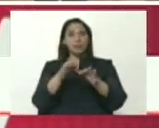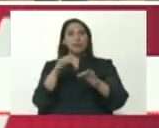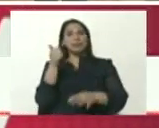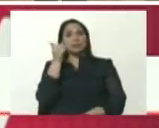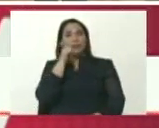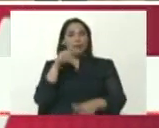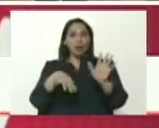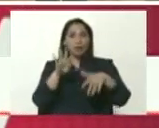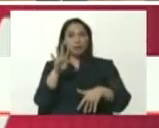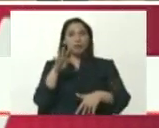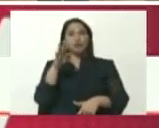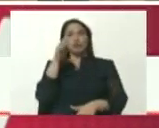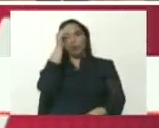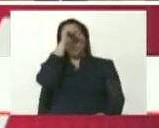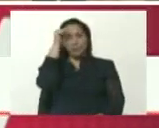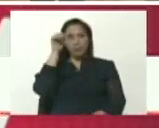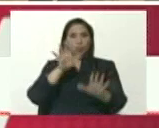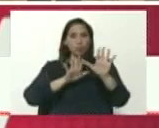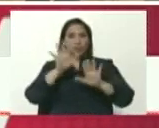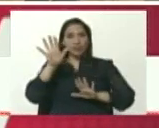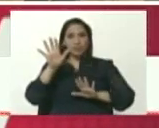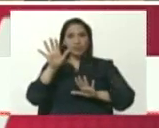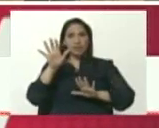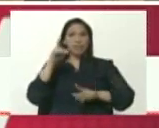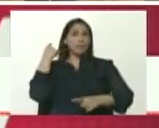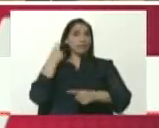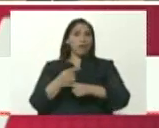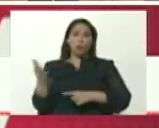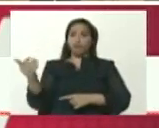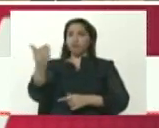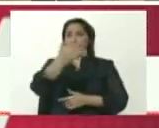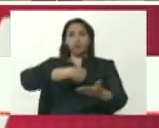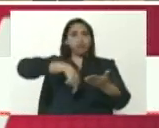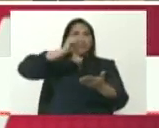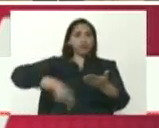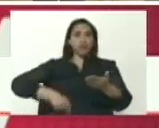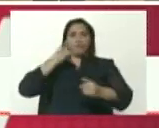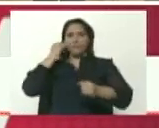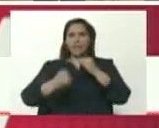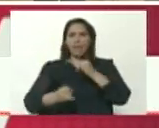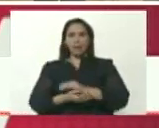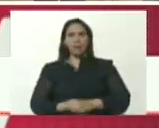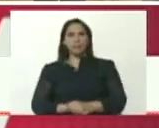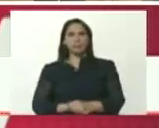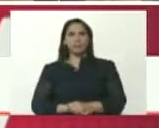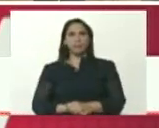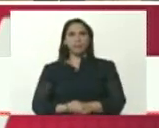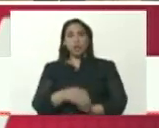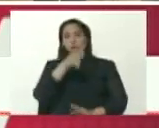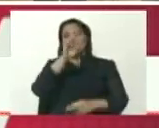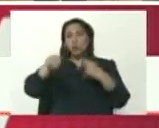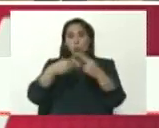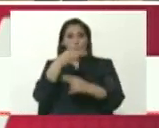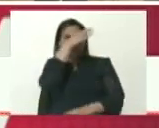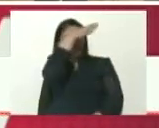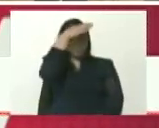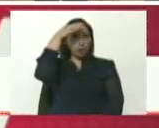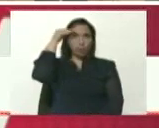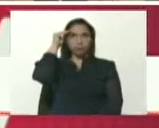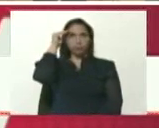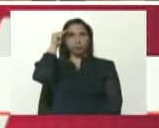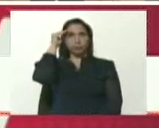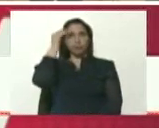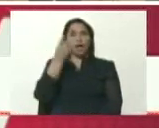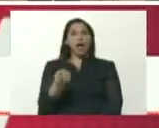y domingo 15, es el remate final de la recolección de firma No Más Trump.